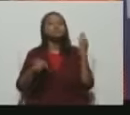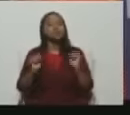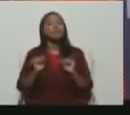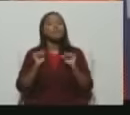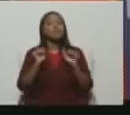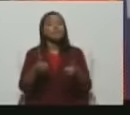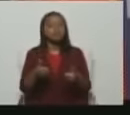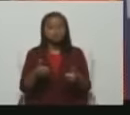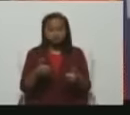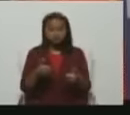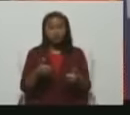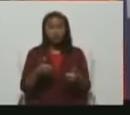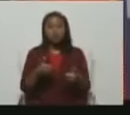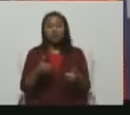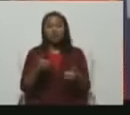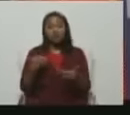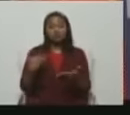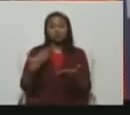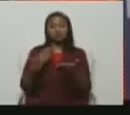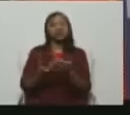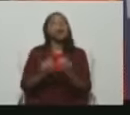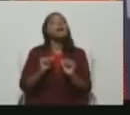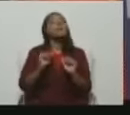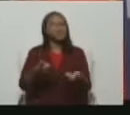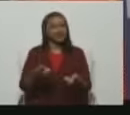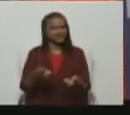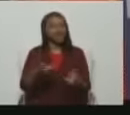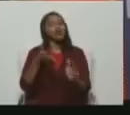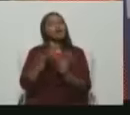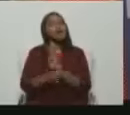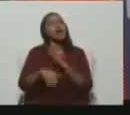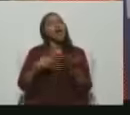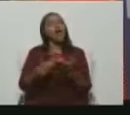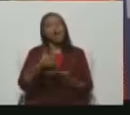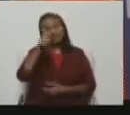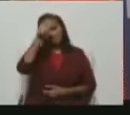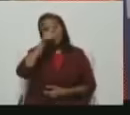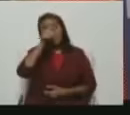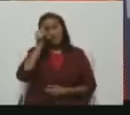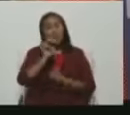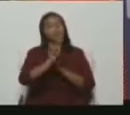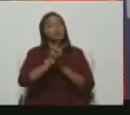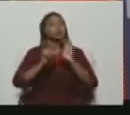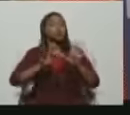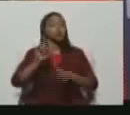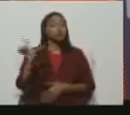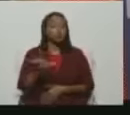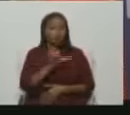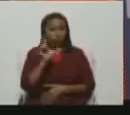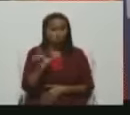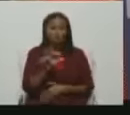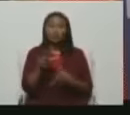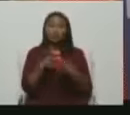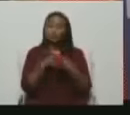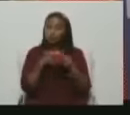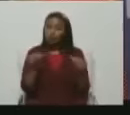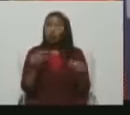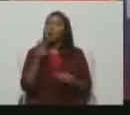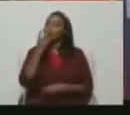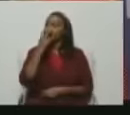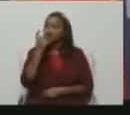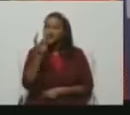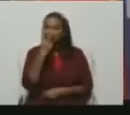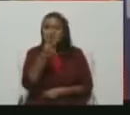hasta el domingo 28 de julio, que es la fase de constitución, votación, verificación ciudadana, a los fines de visitar